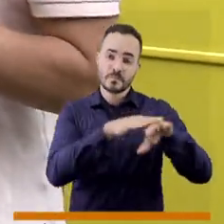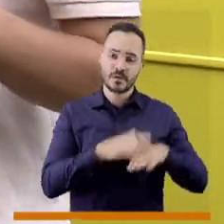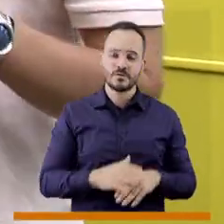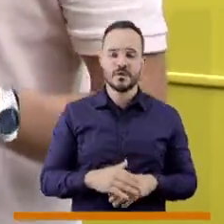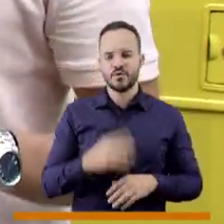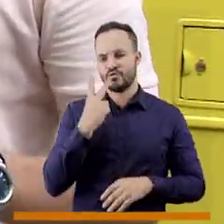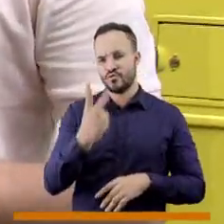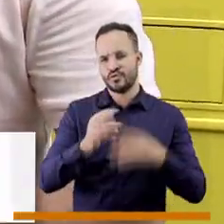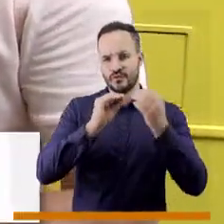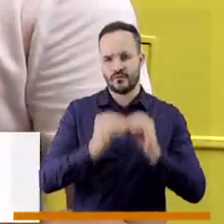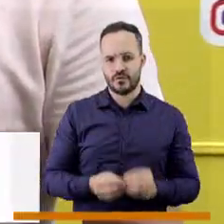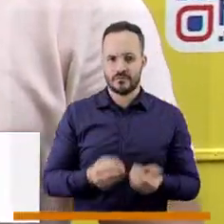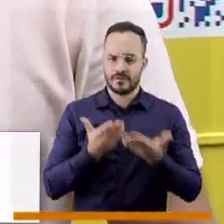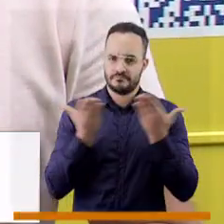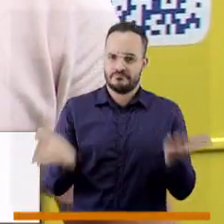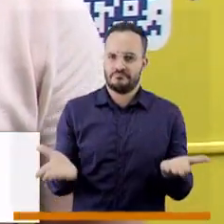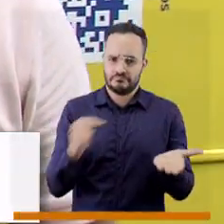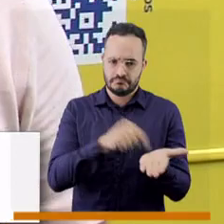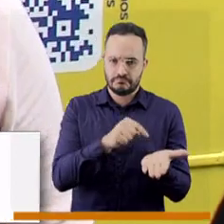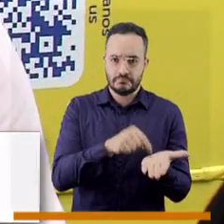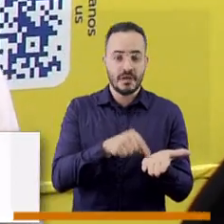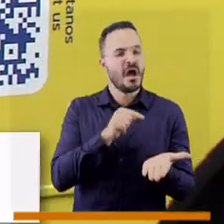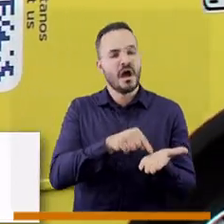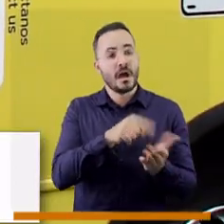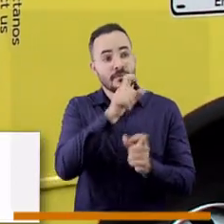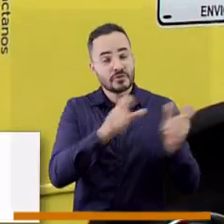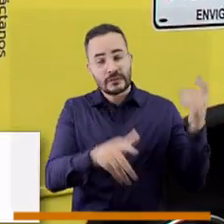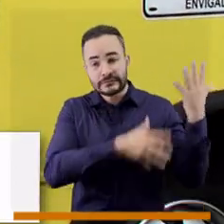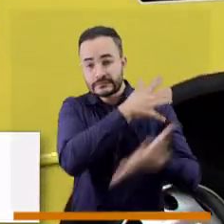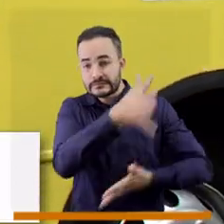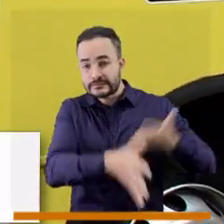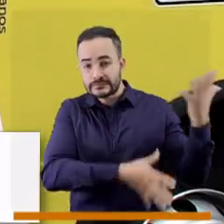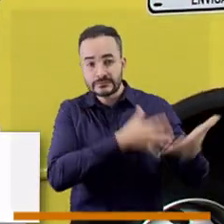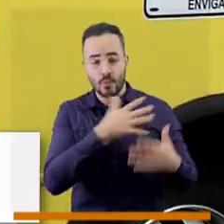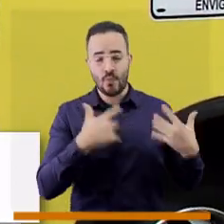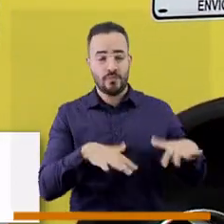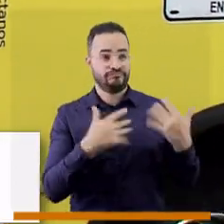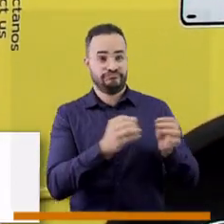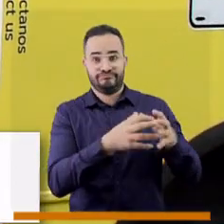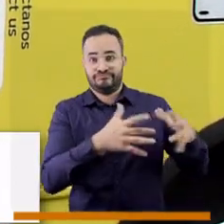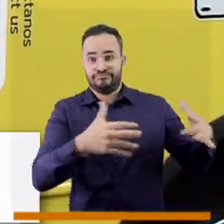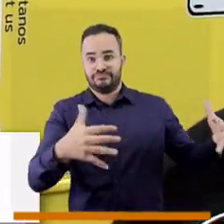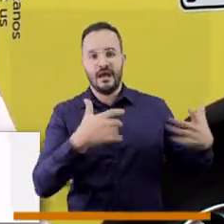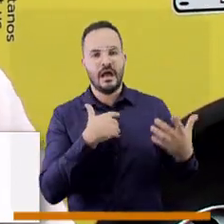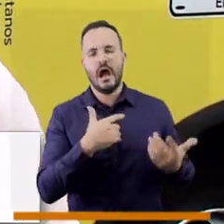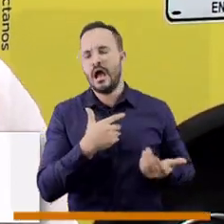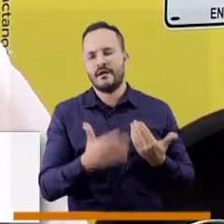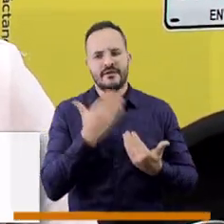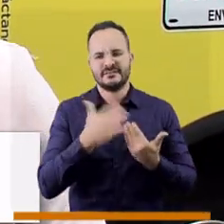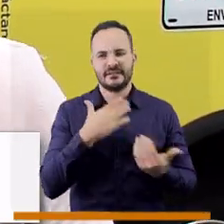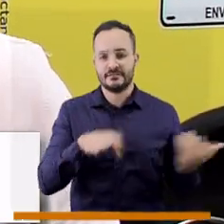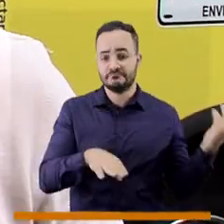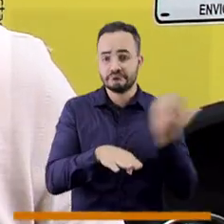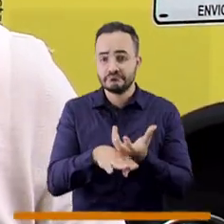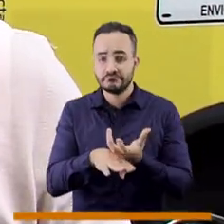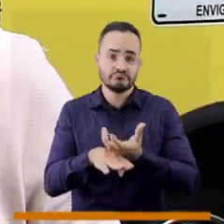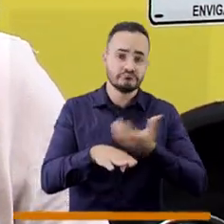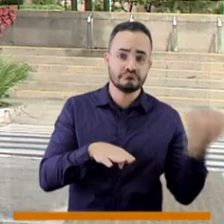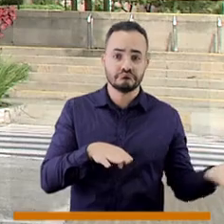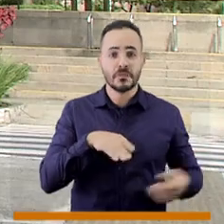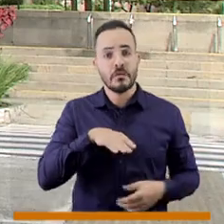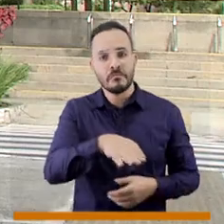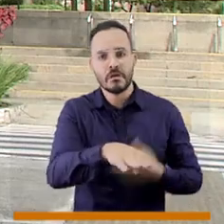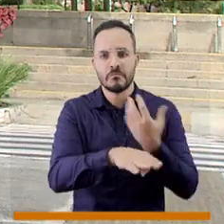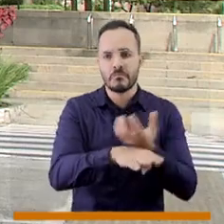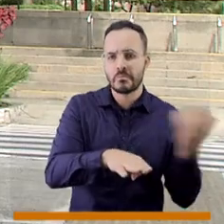manejamos o operamos dos sistemas. En temporada alta manejamos un sistema que le permite a las personas subir y bajar libremente en cualquiera